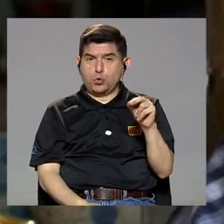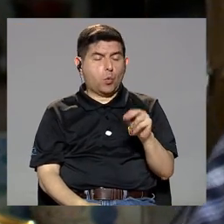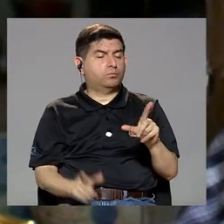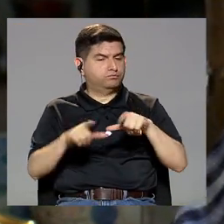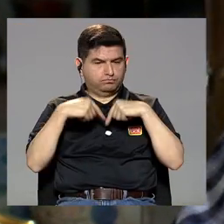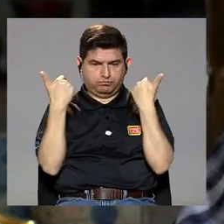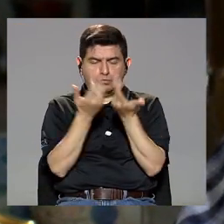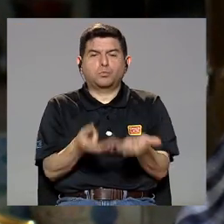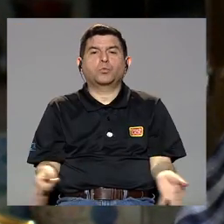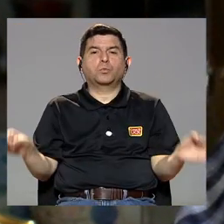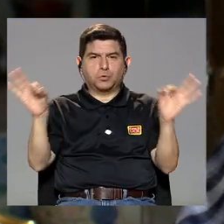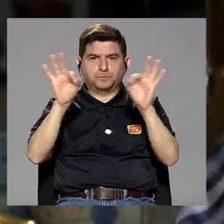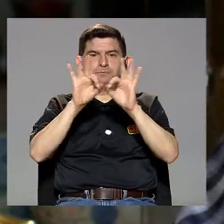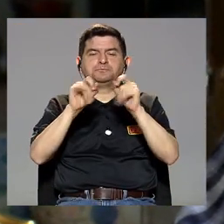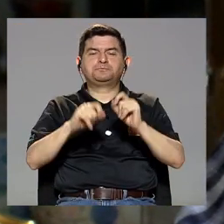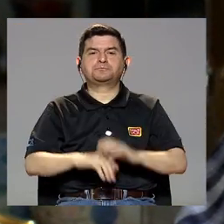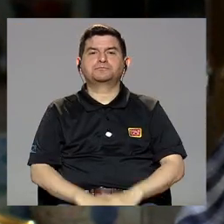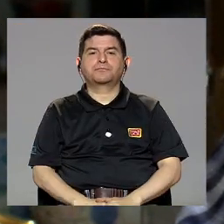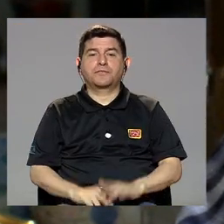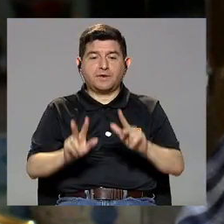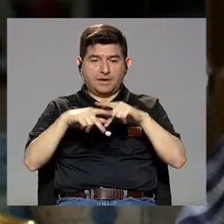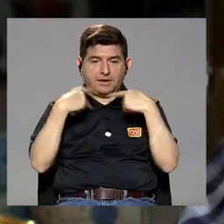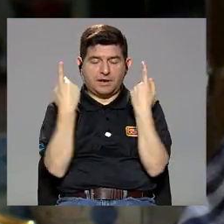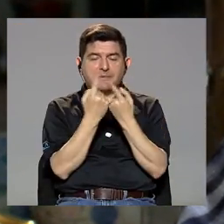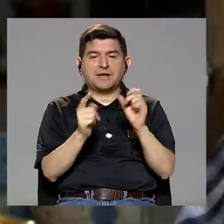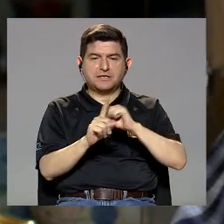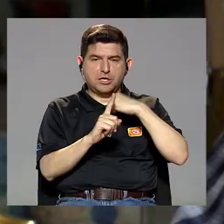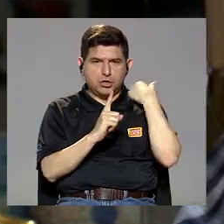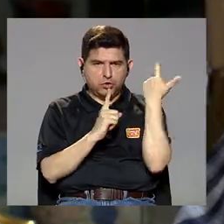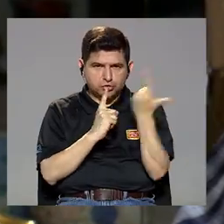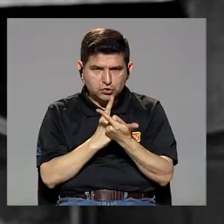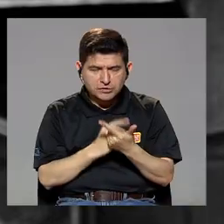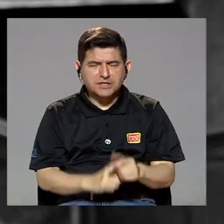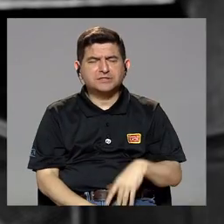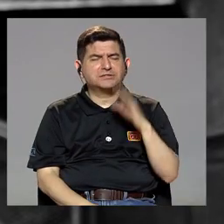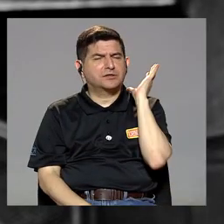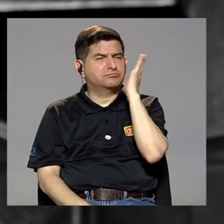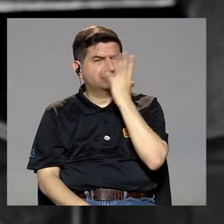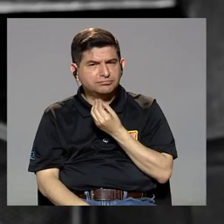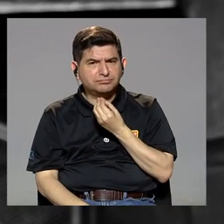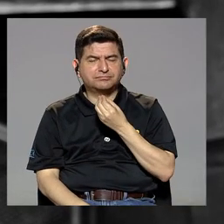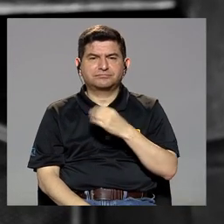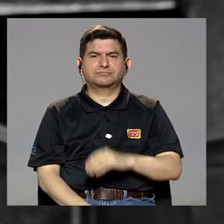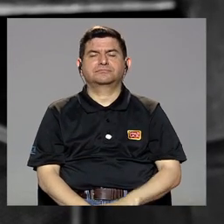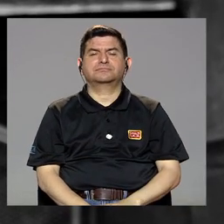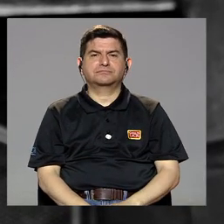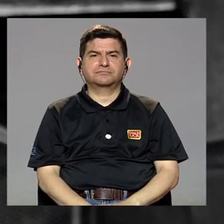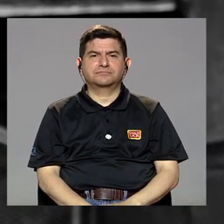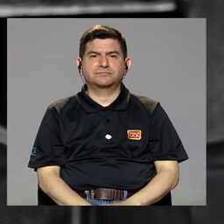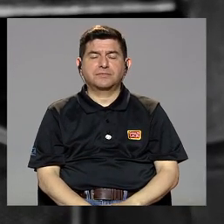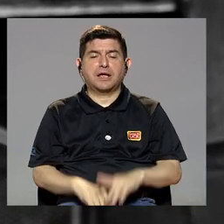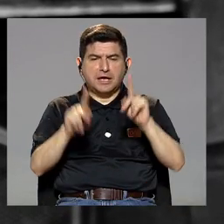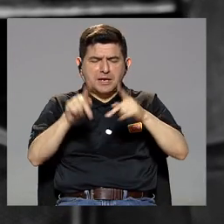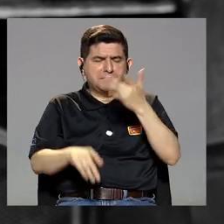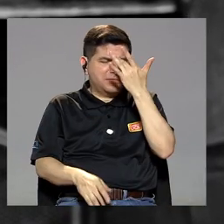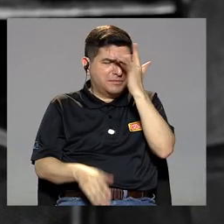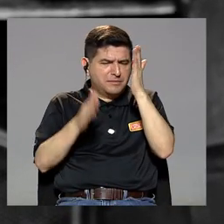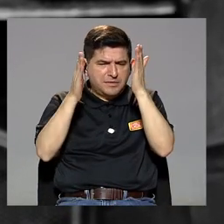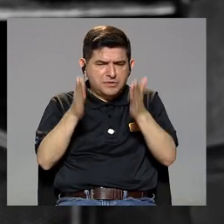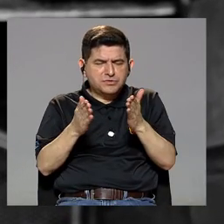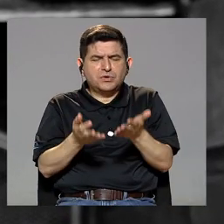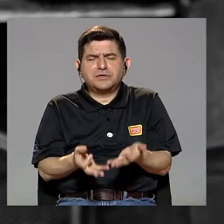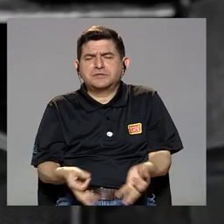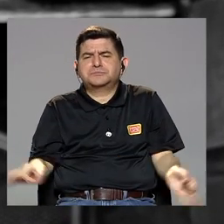grupo importante el partido socialista fue algo muy hermoso y fueron intelectuales de gran